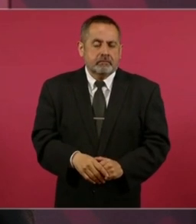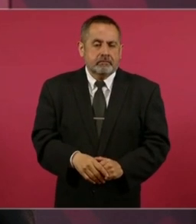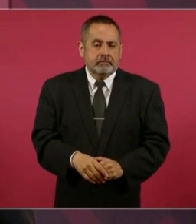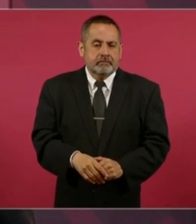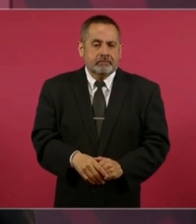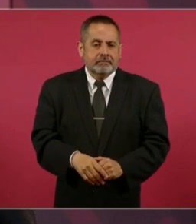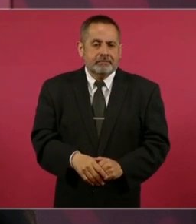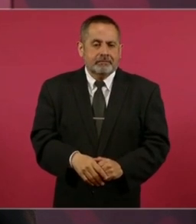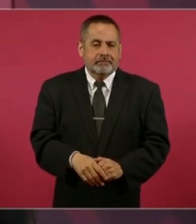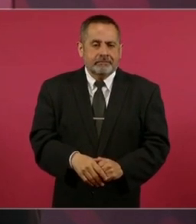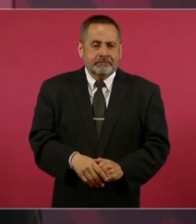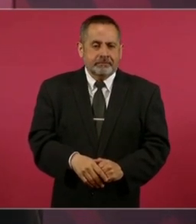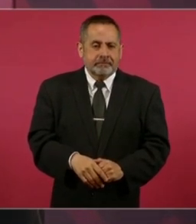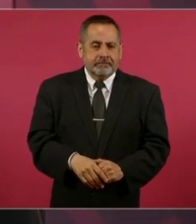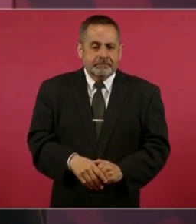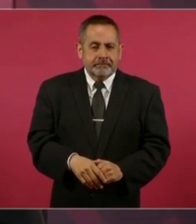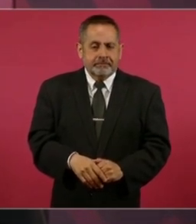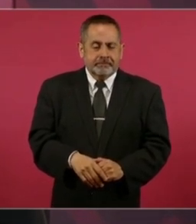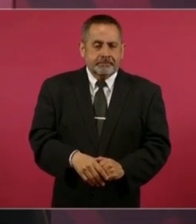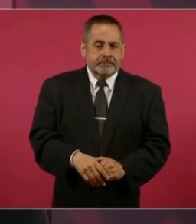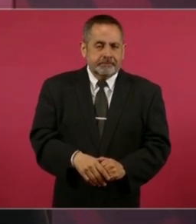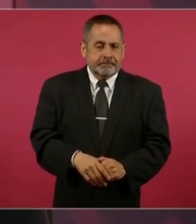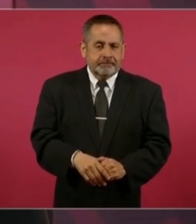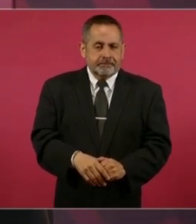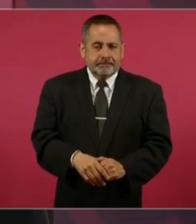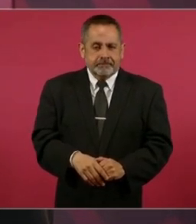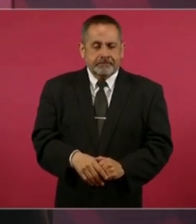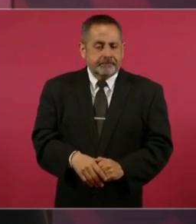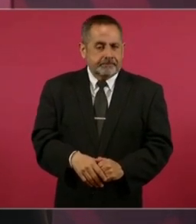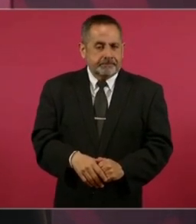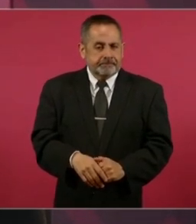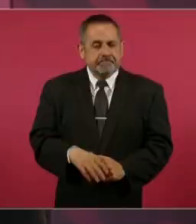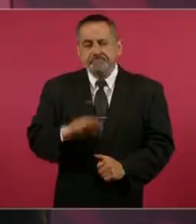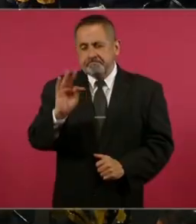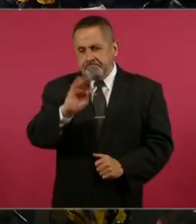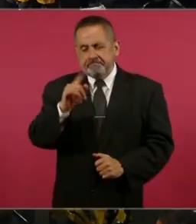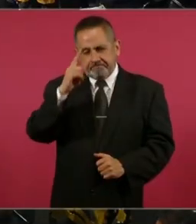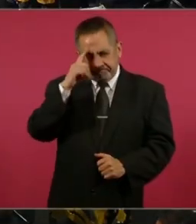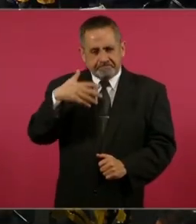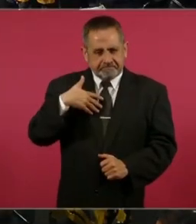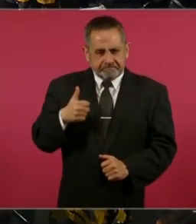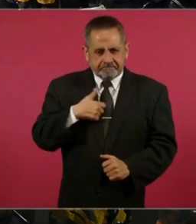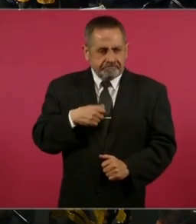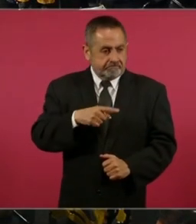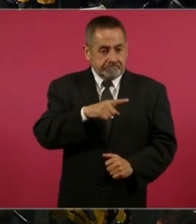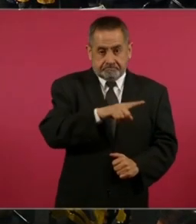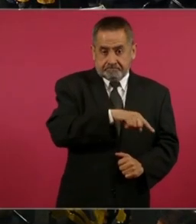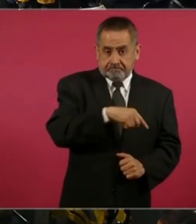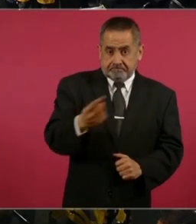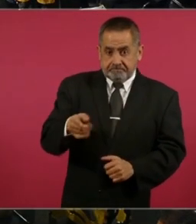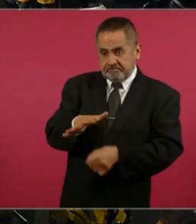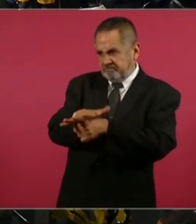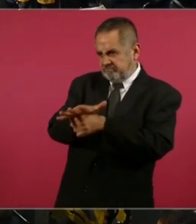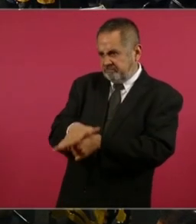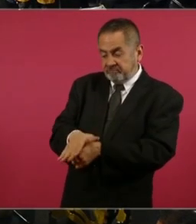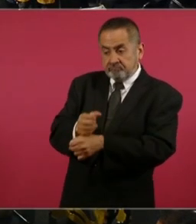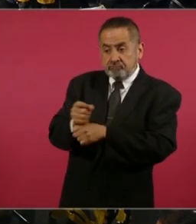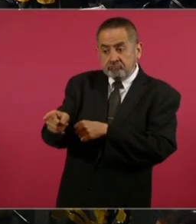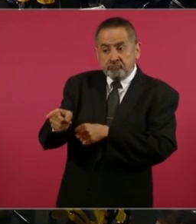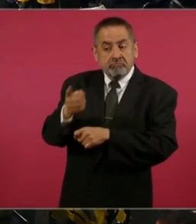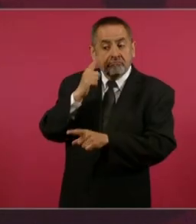claro y que entiendo que pueden estar siendo presionados